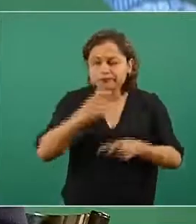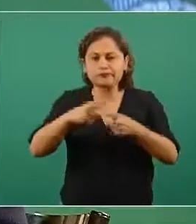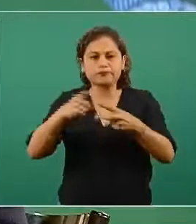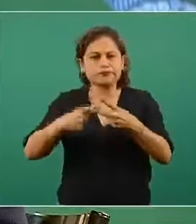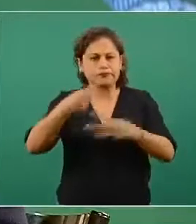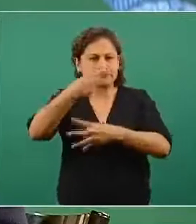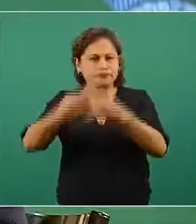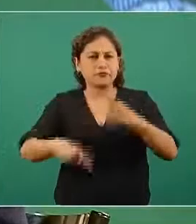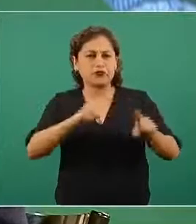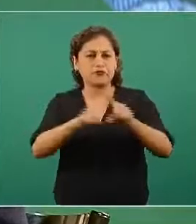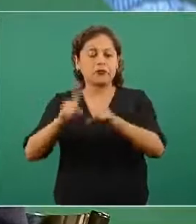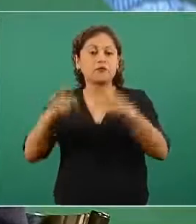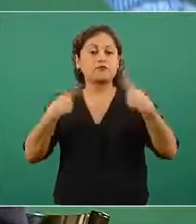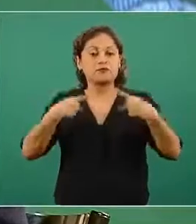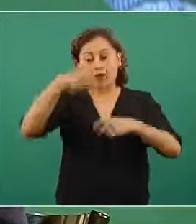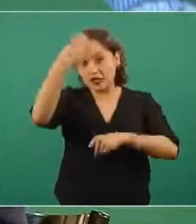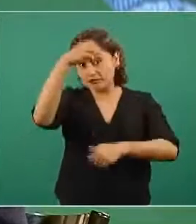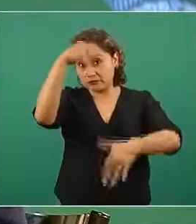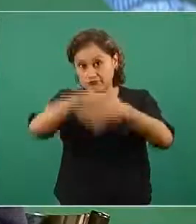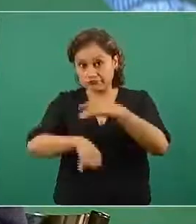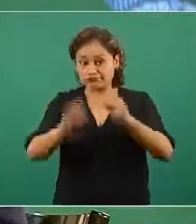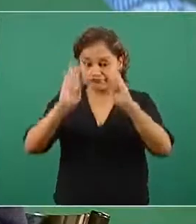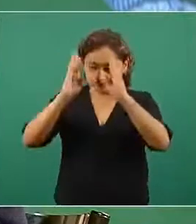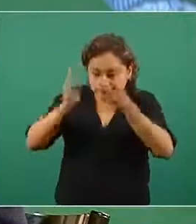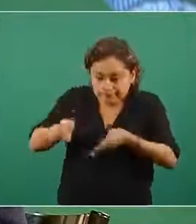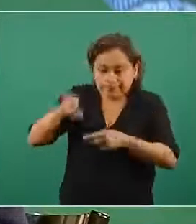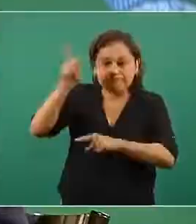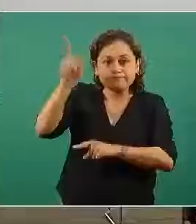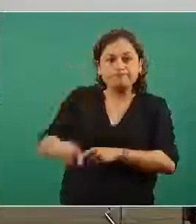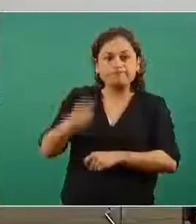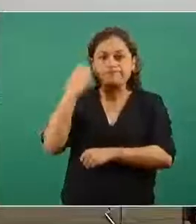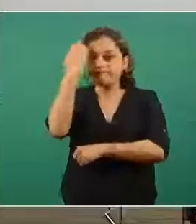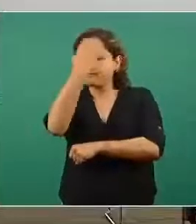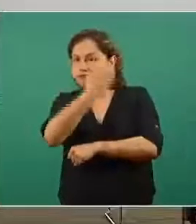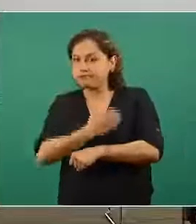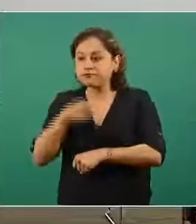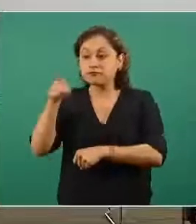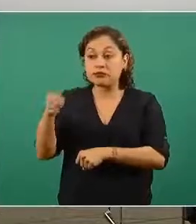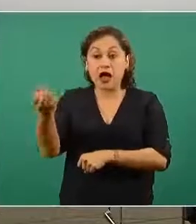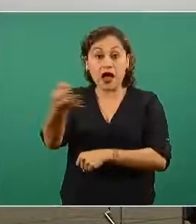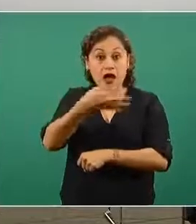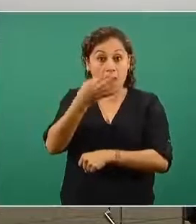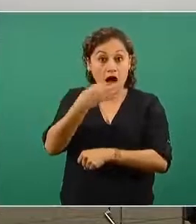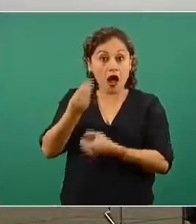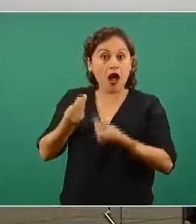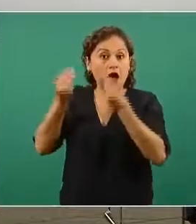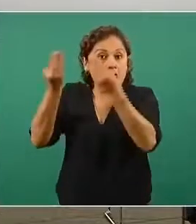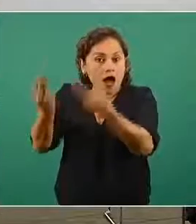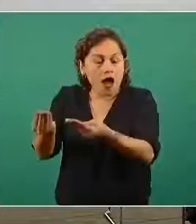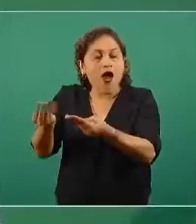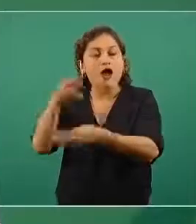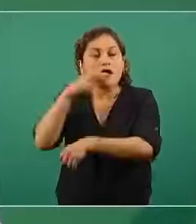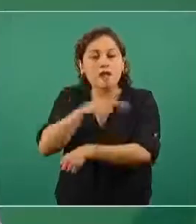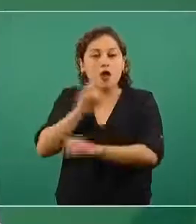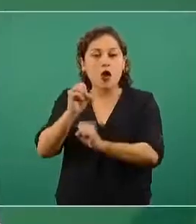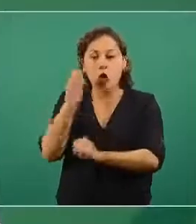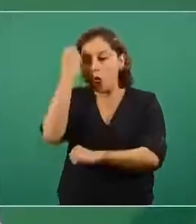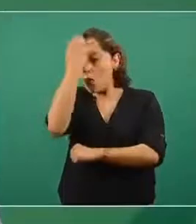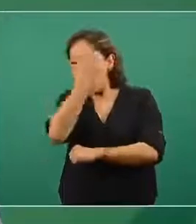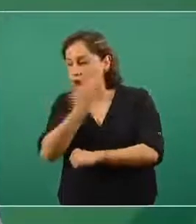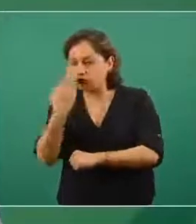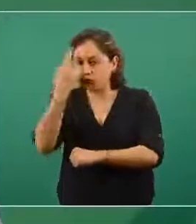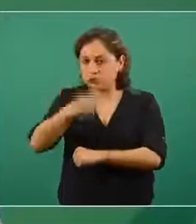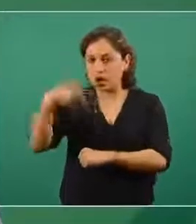que en su momento amerite algún otro tipo de tratamiento o incrementar las magnitudes de sea inmediatamente colocado, y de